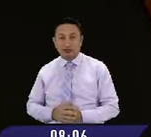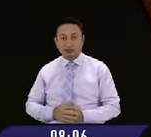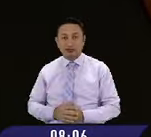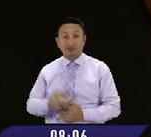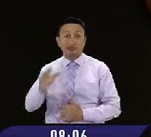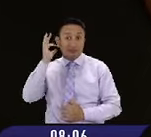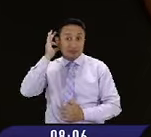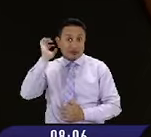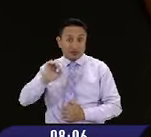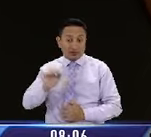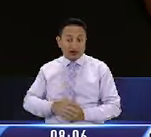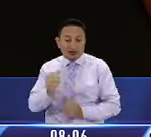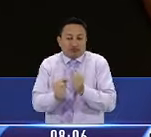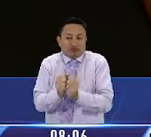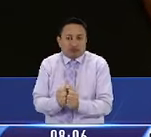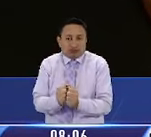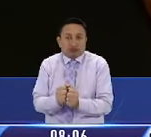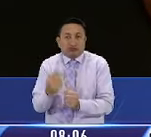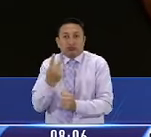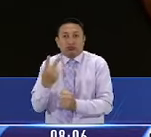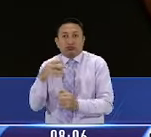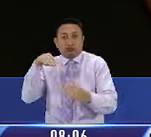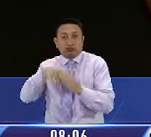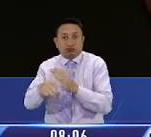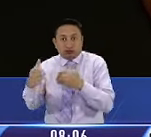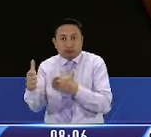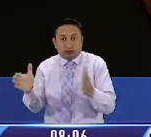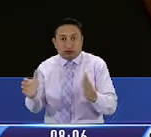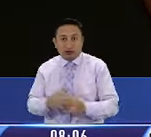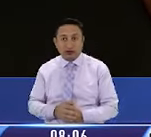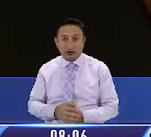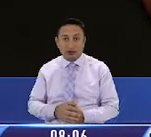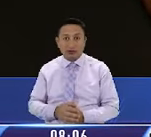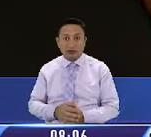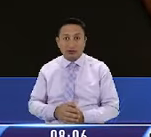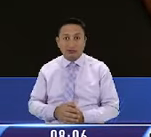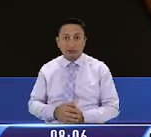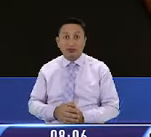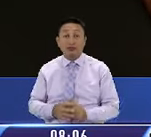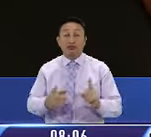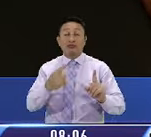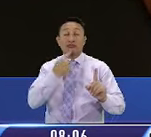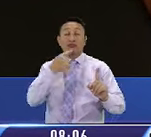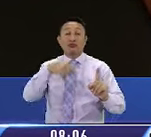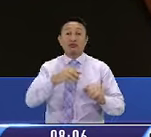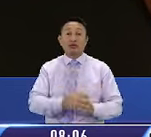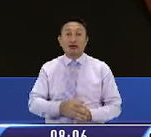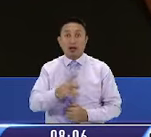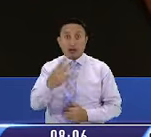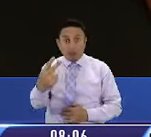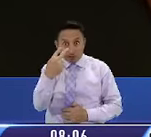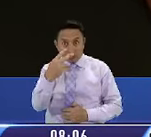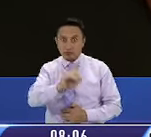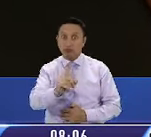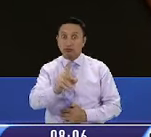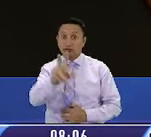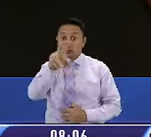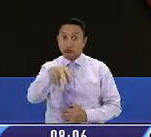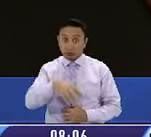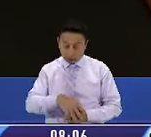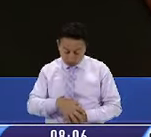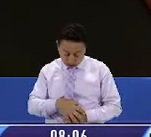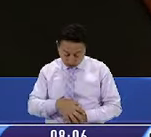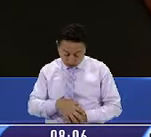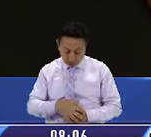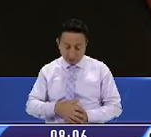señora, igualmente le amarraron, nos metieron en el cuarto, nos tenían amarrado. El uno me dijo que no lo quede viendo mucho, que tenga la